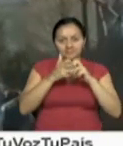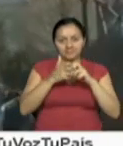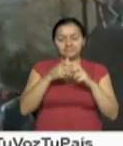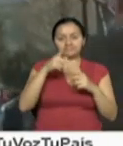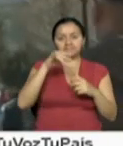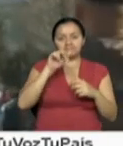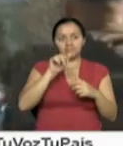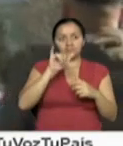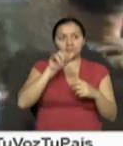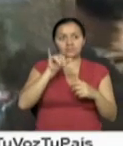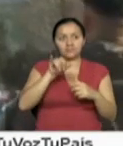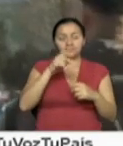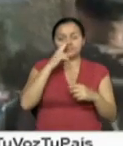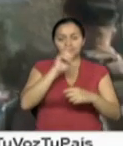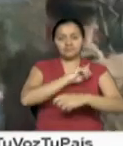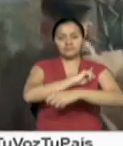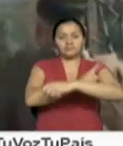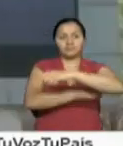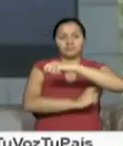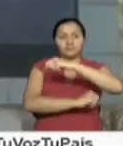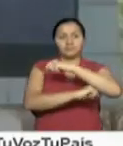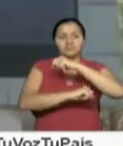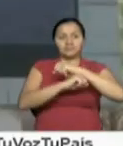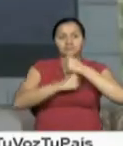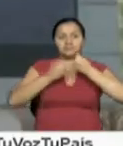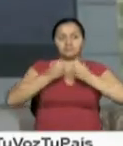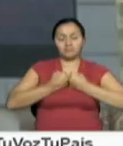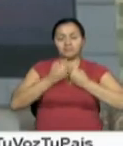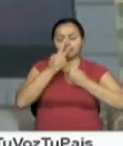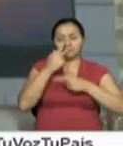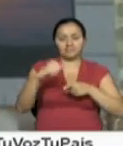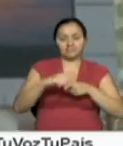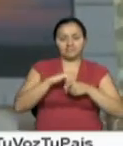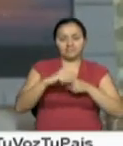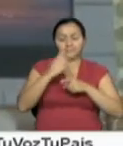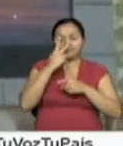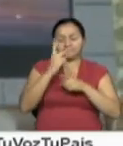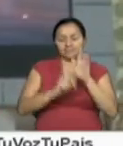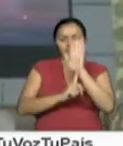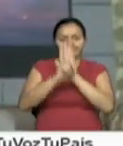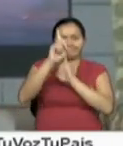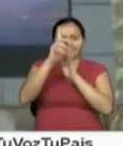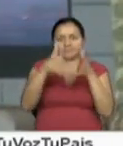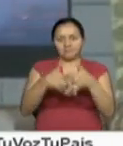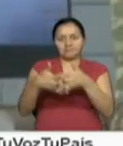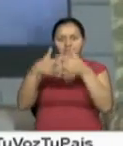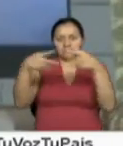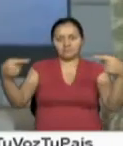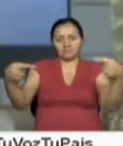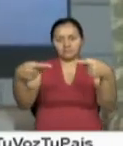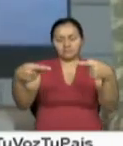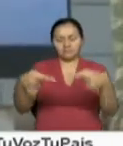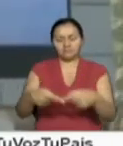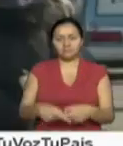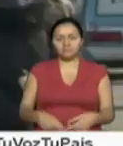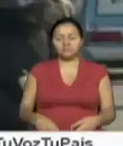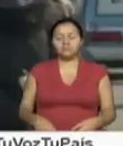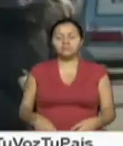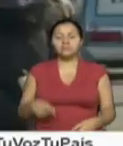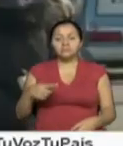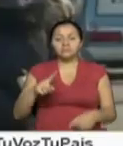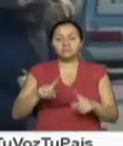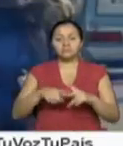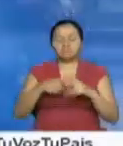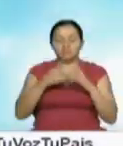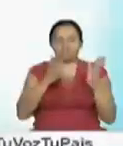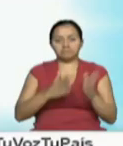Pyongyang afirma que con miras a fortalecer su poder disuasorio, ensaya un eventual ataque contra bases norteamericanas en territorio nipón como parte de